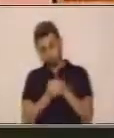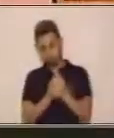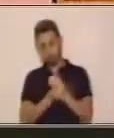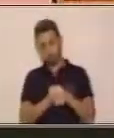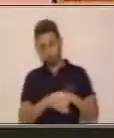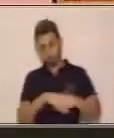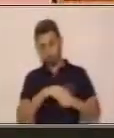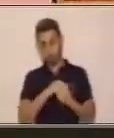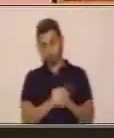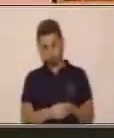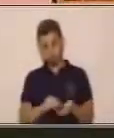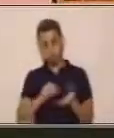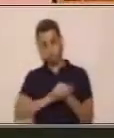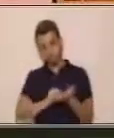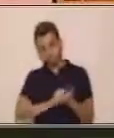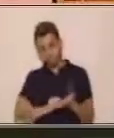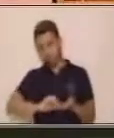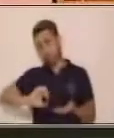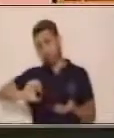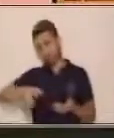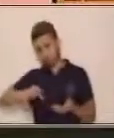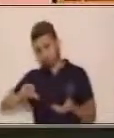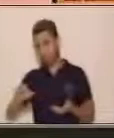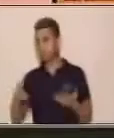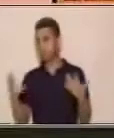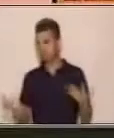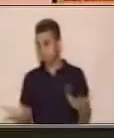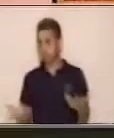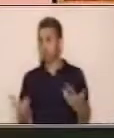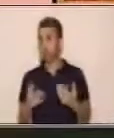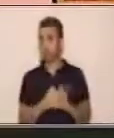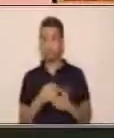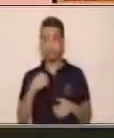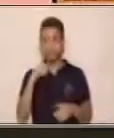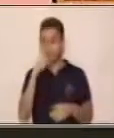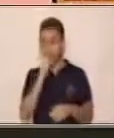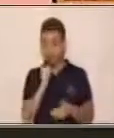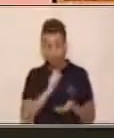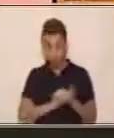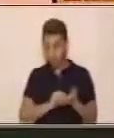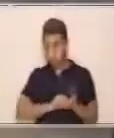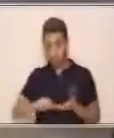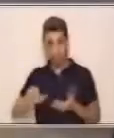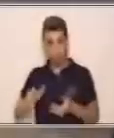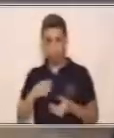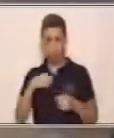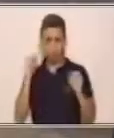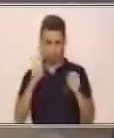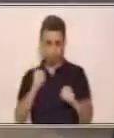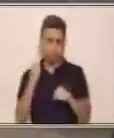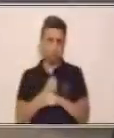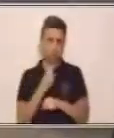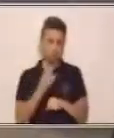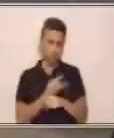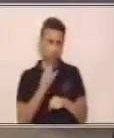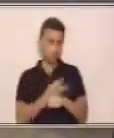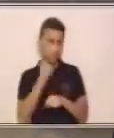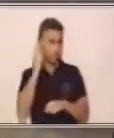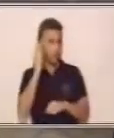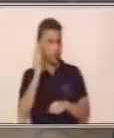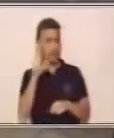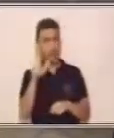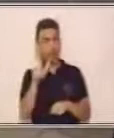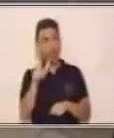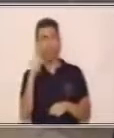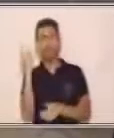jabón. Y en su defecto, como en esta oportunidad yo no tengo agua y jabón, utilizaré un poco de gel. Lo importante es que